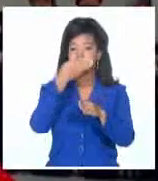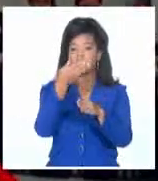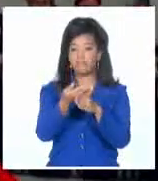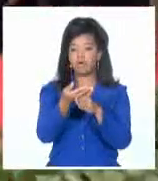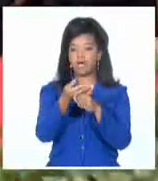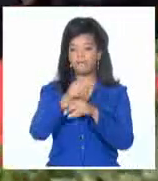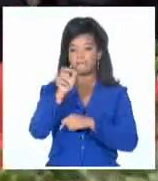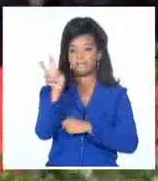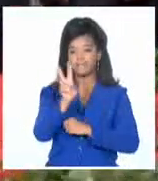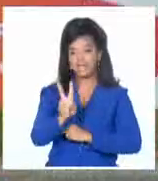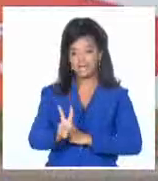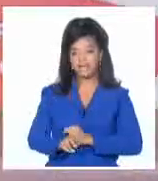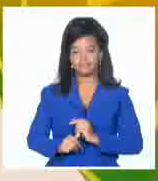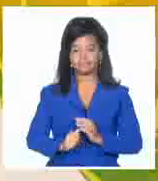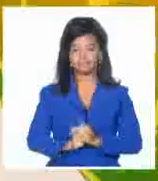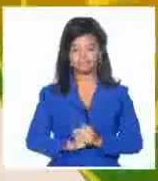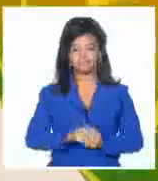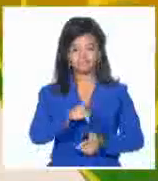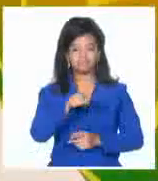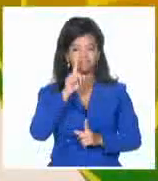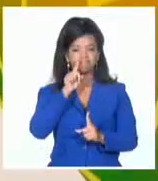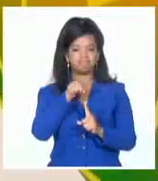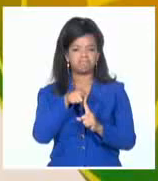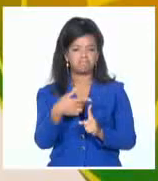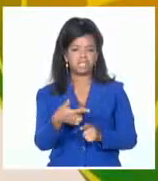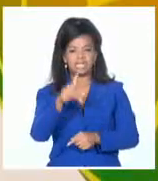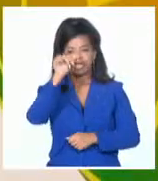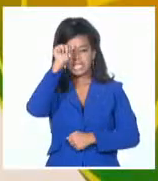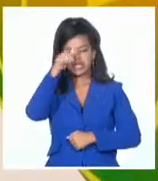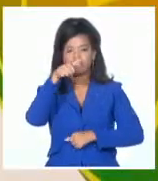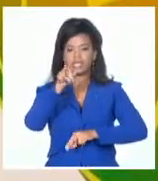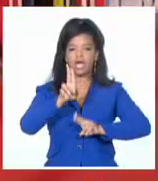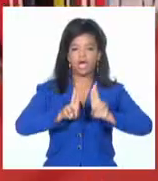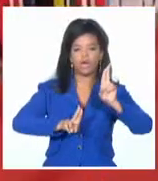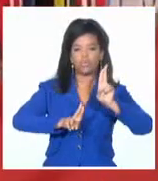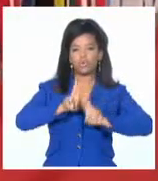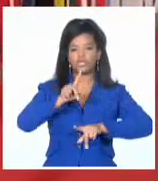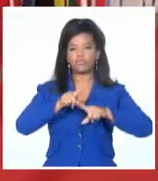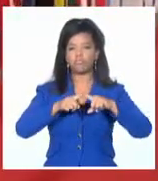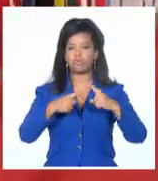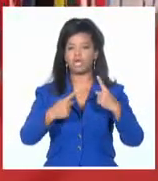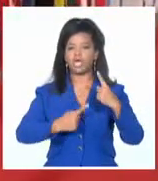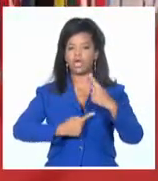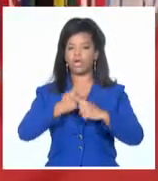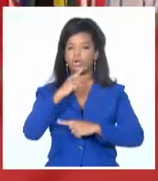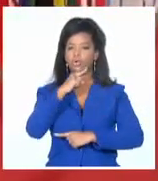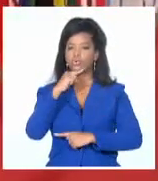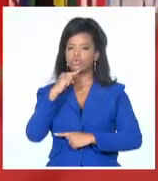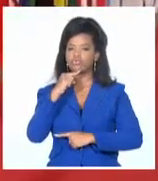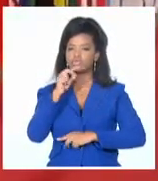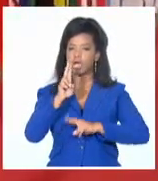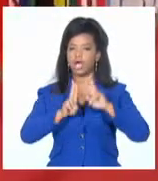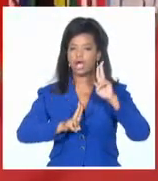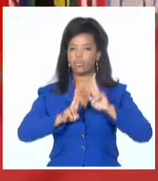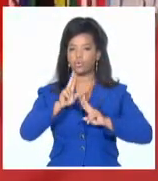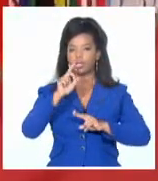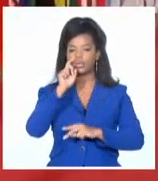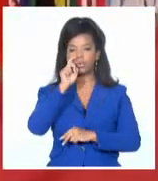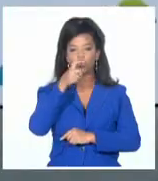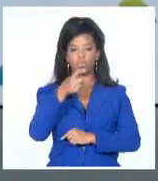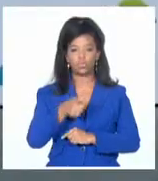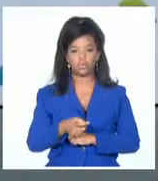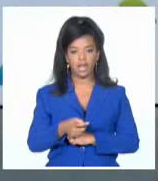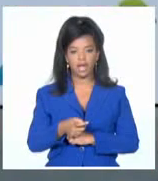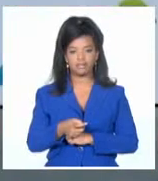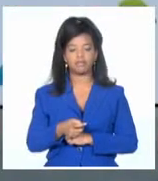mandatario buscará en la India un consenso respecto a la postura antirrusa y a favor de Ucrania, país para el que anunció la víspera, recordemos,